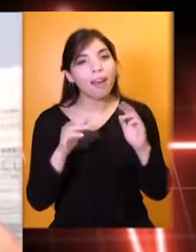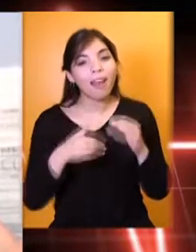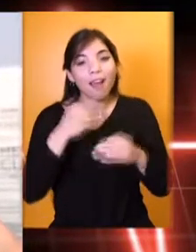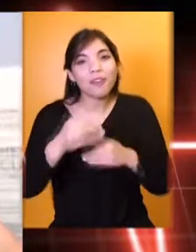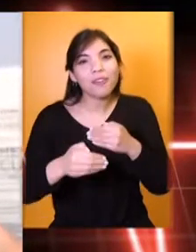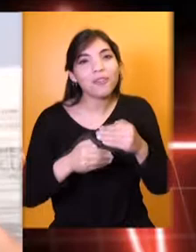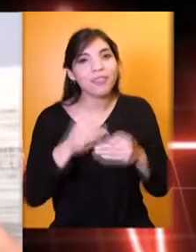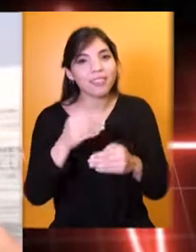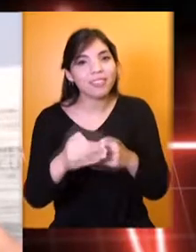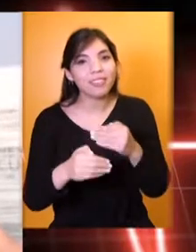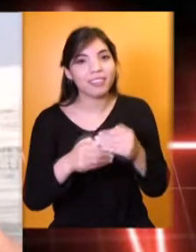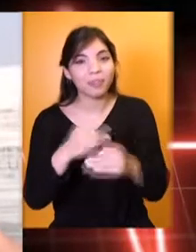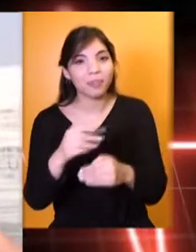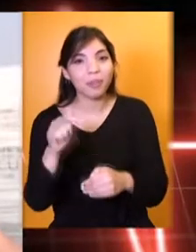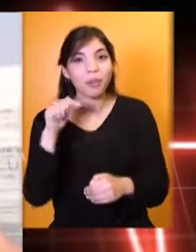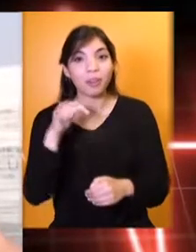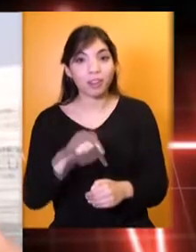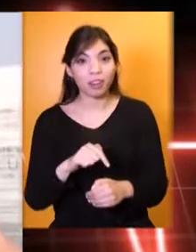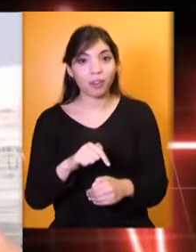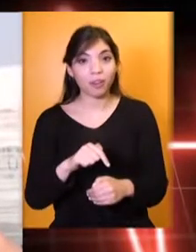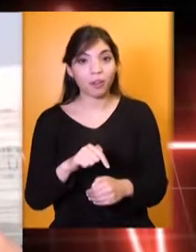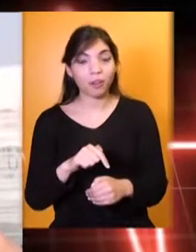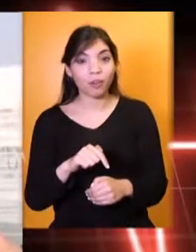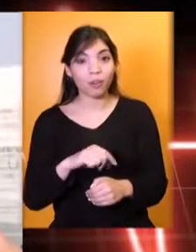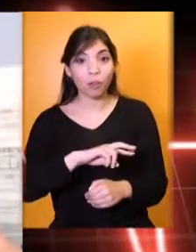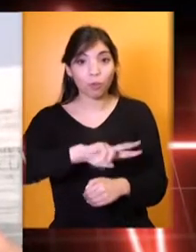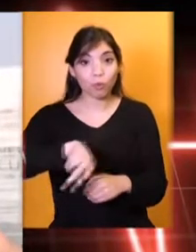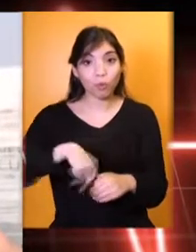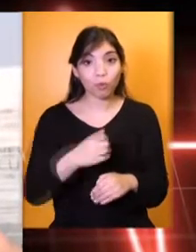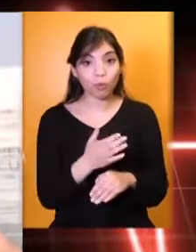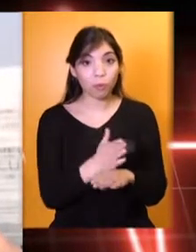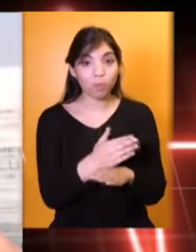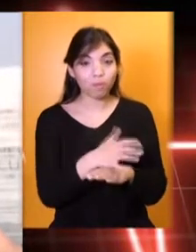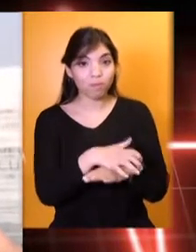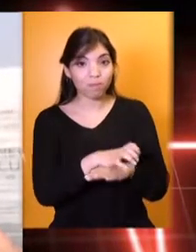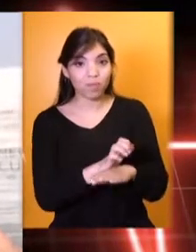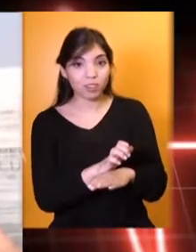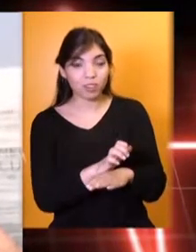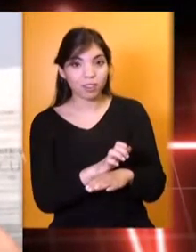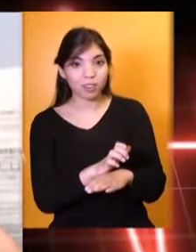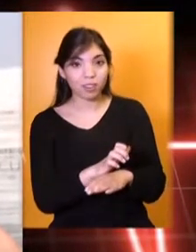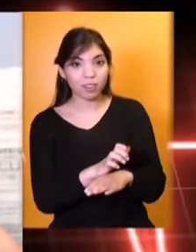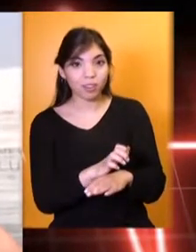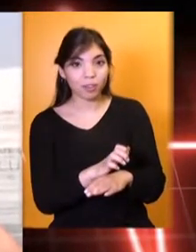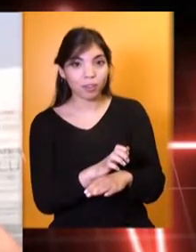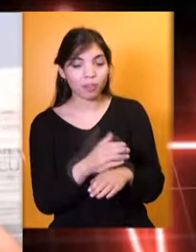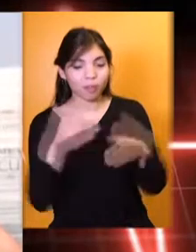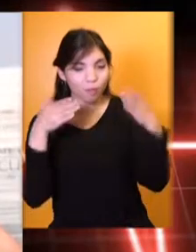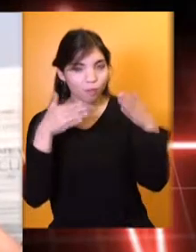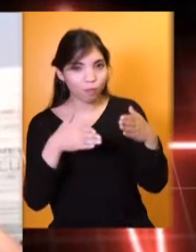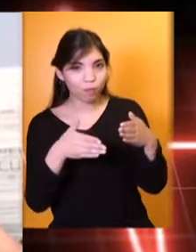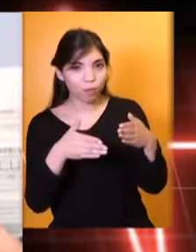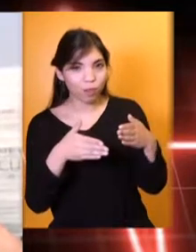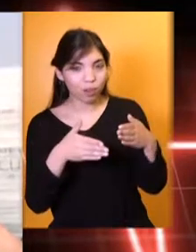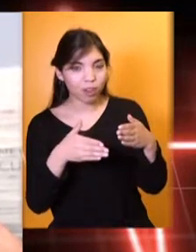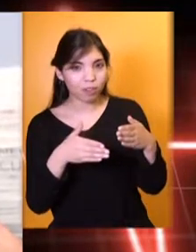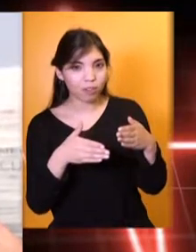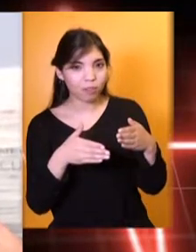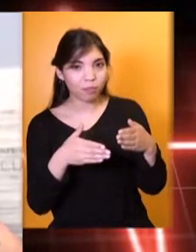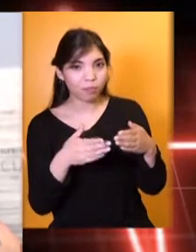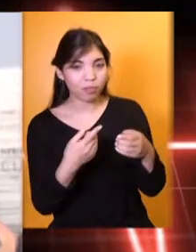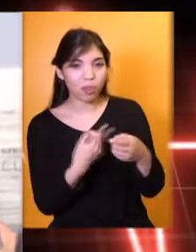rápida, porque hoy día nuestras exportaciones están ocurriendo fundamentalmente a través de